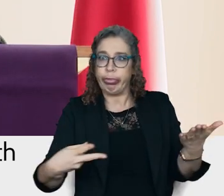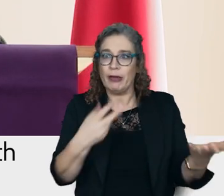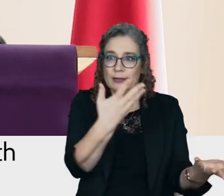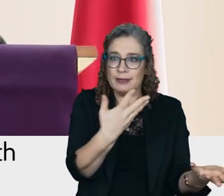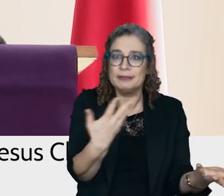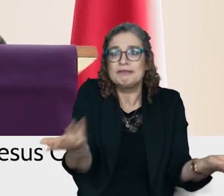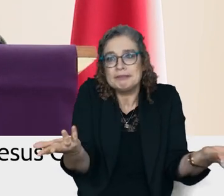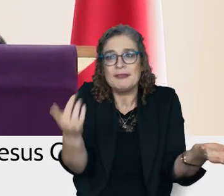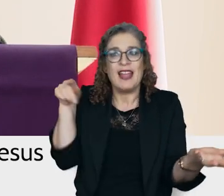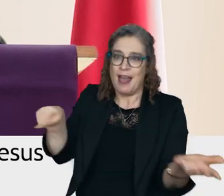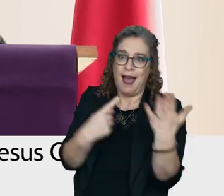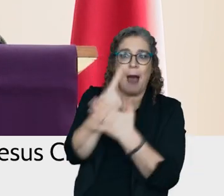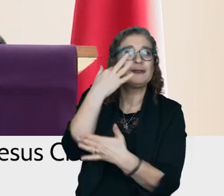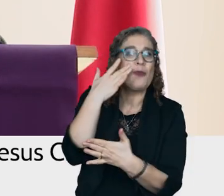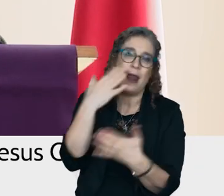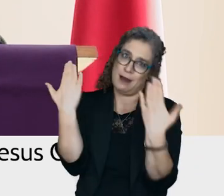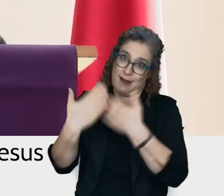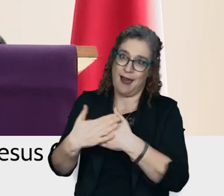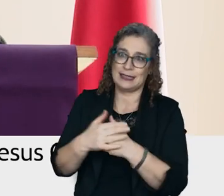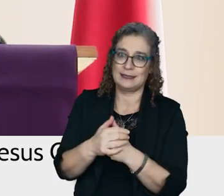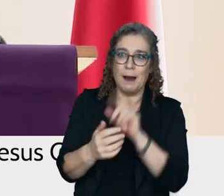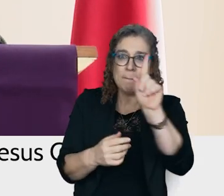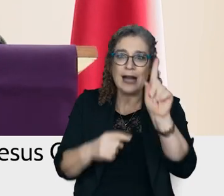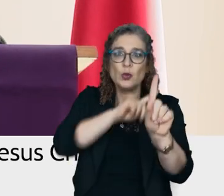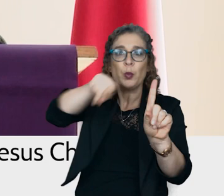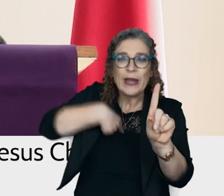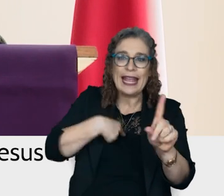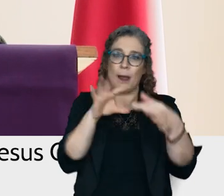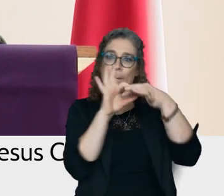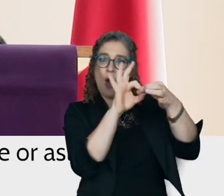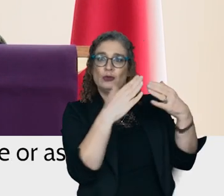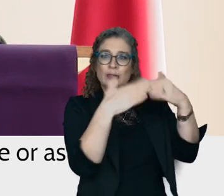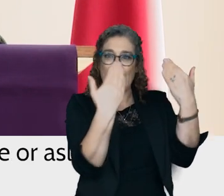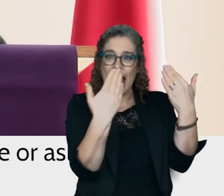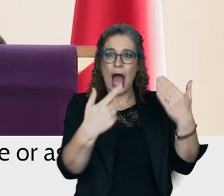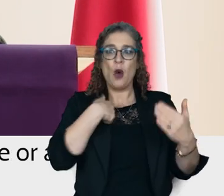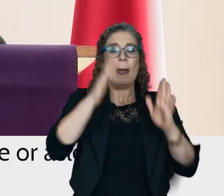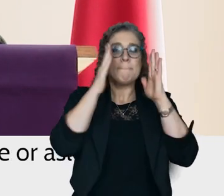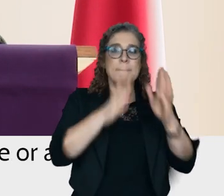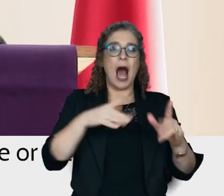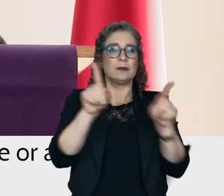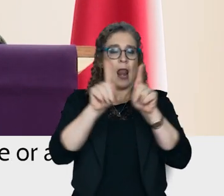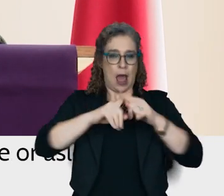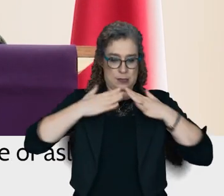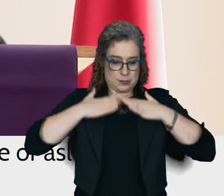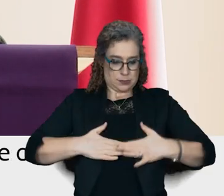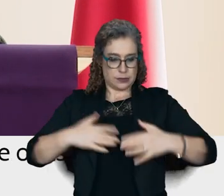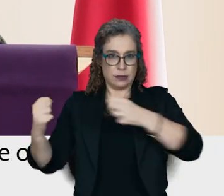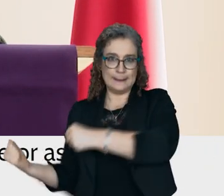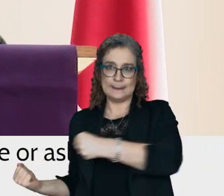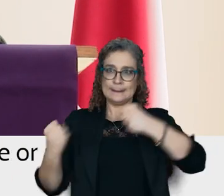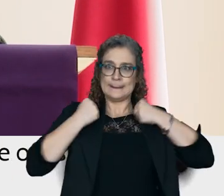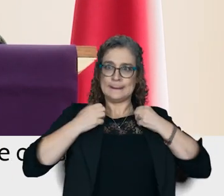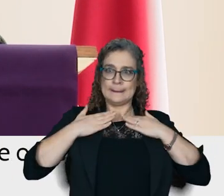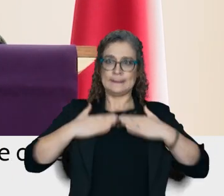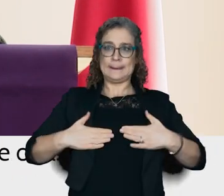el castigo, sino a alcanzar la salvación por medio de nuestro Señor Jesucristo. Jesucristo murió por nosotros para que ya